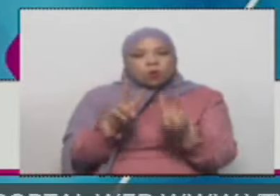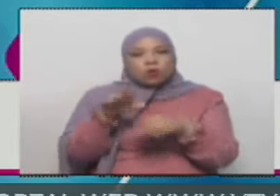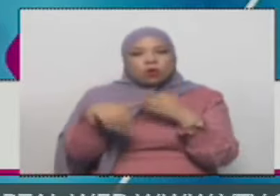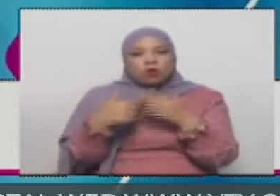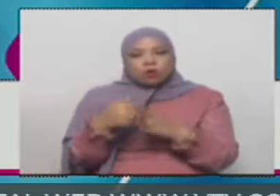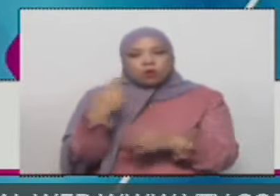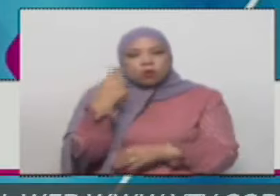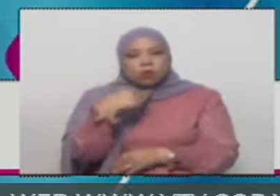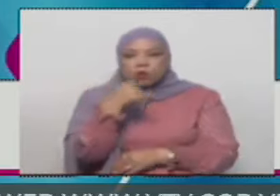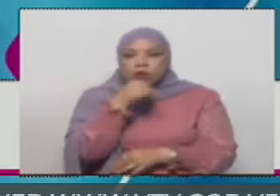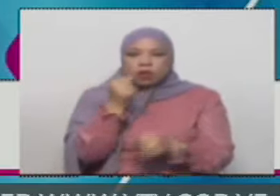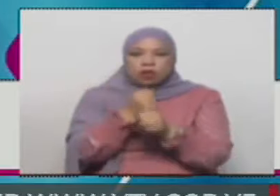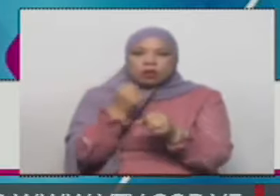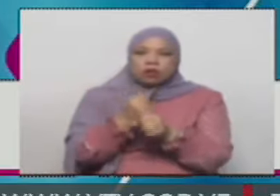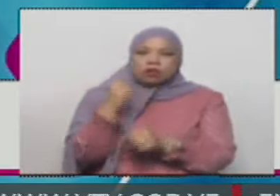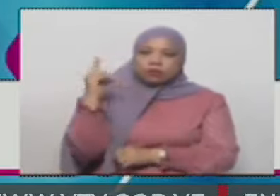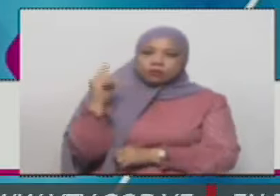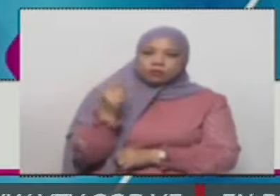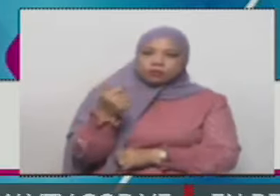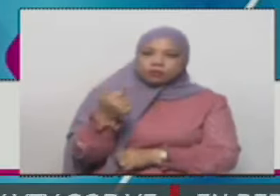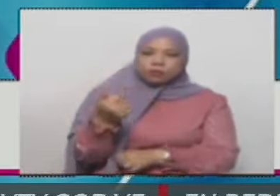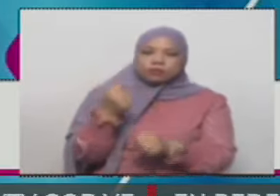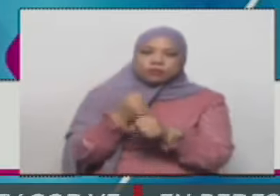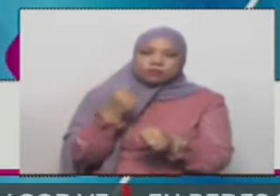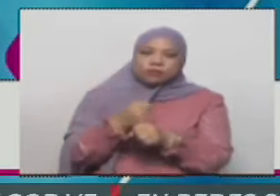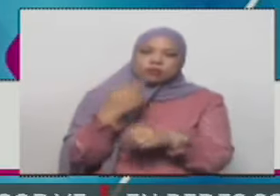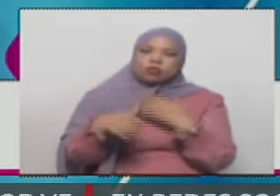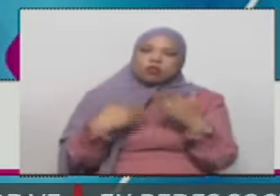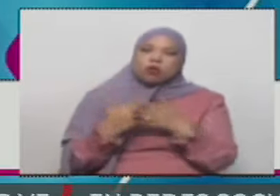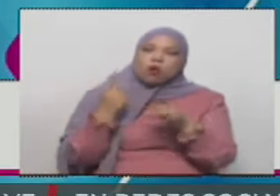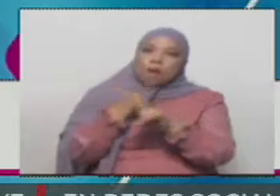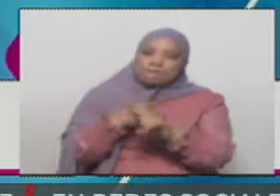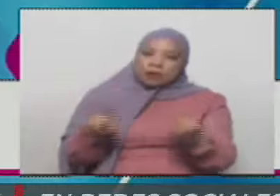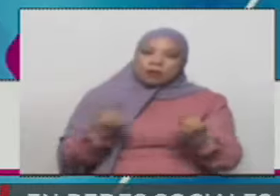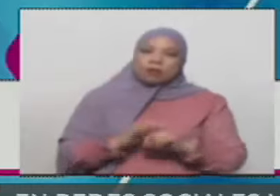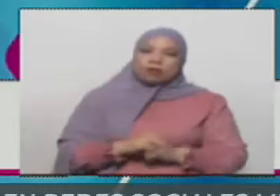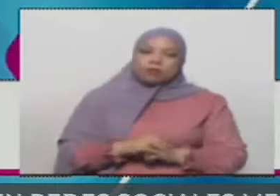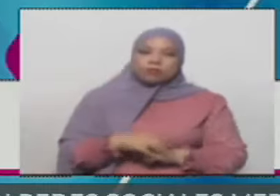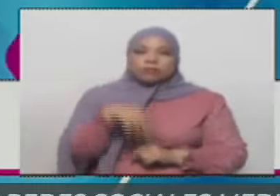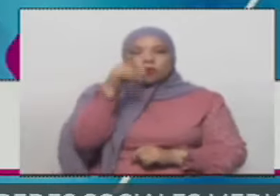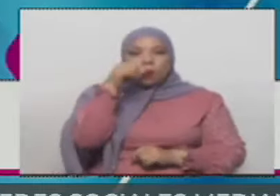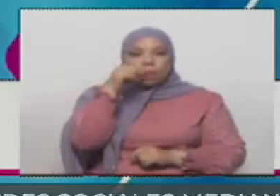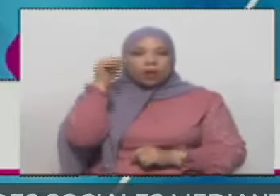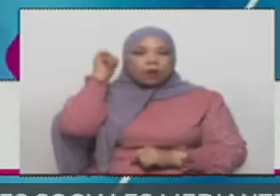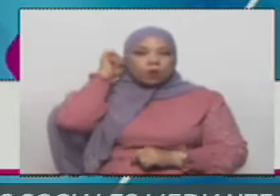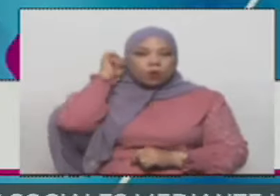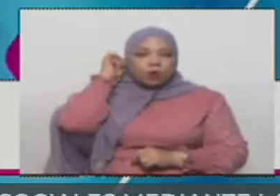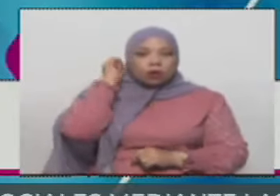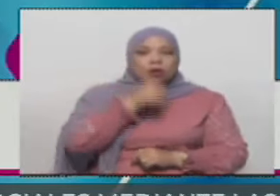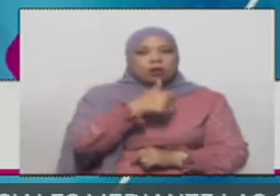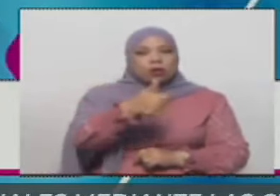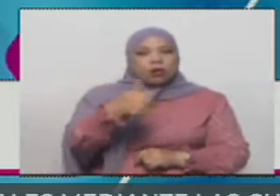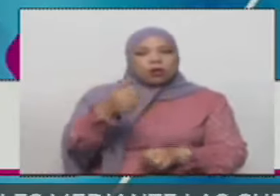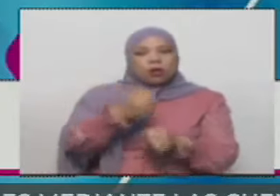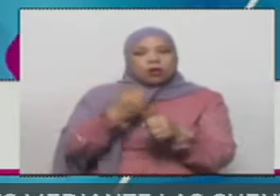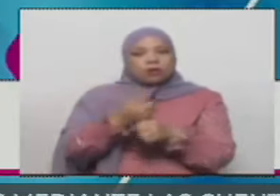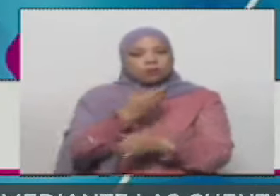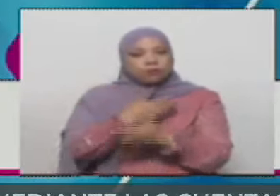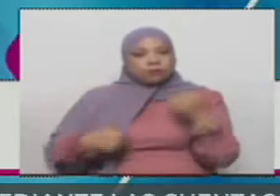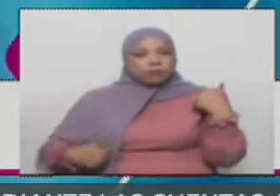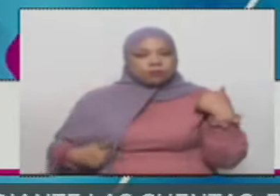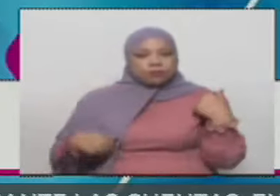poco, digamos, difuminada. Pero estos hombres y estas mujeres que en cada uno de estos estados, presidente, y en